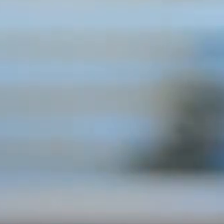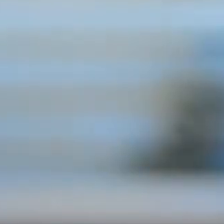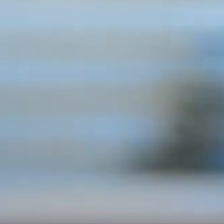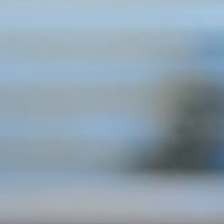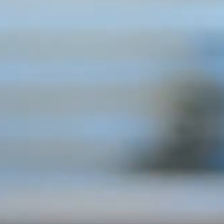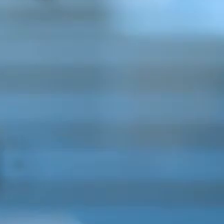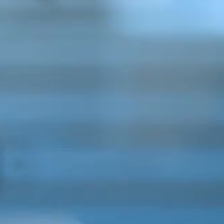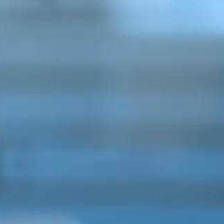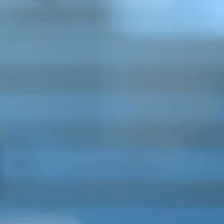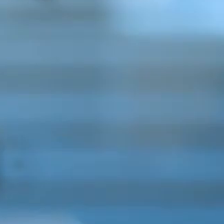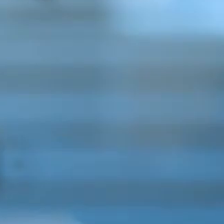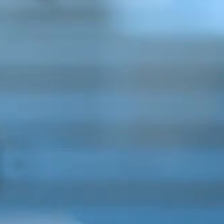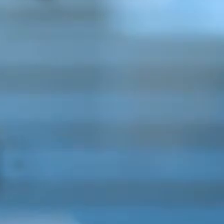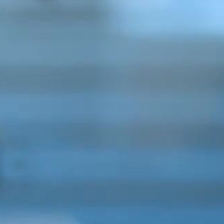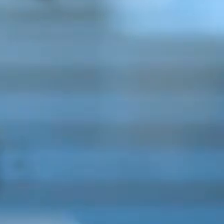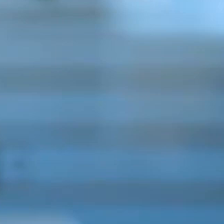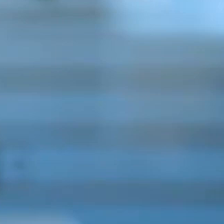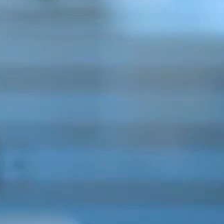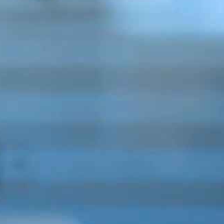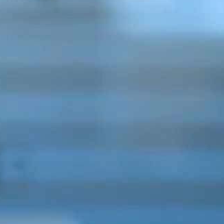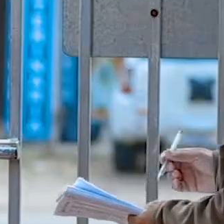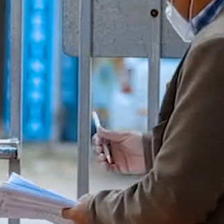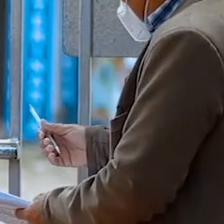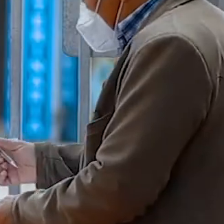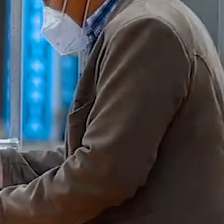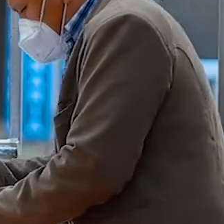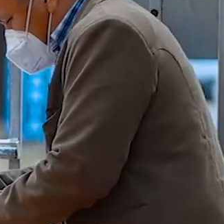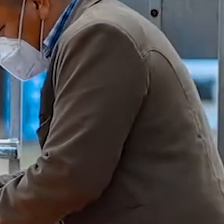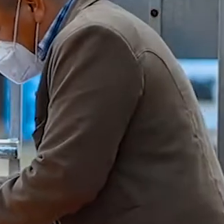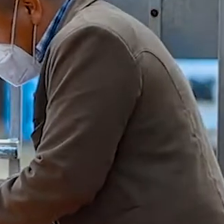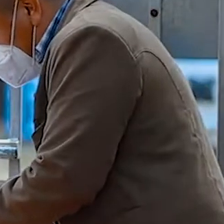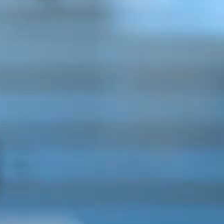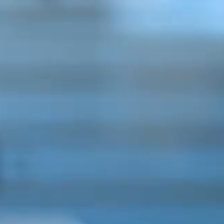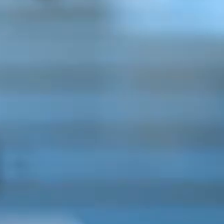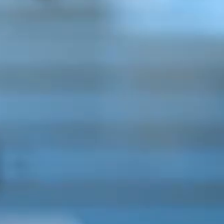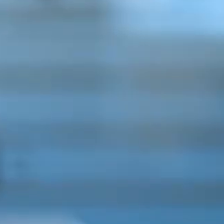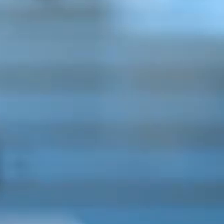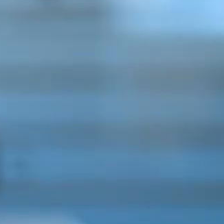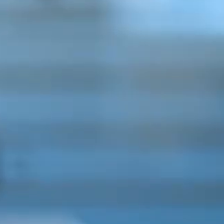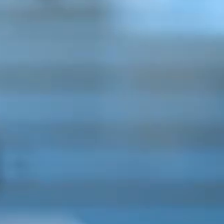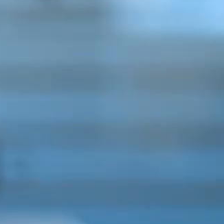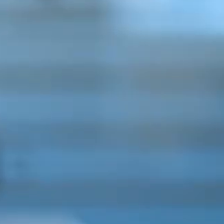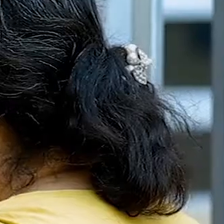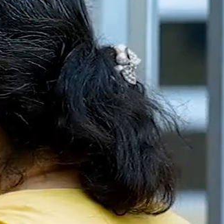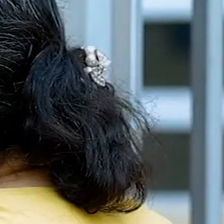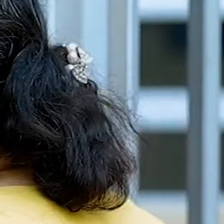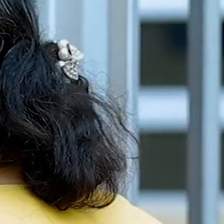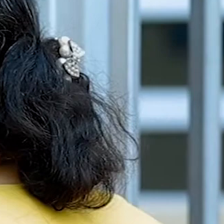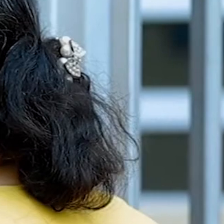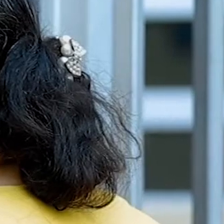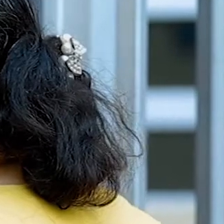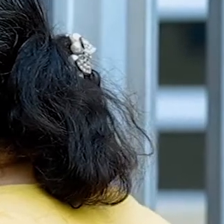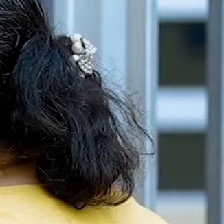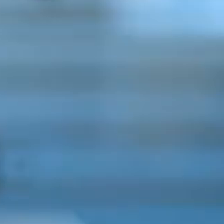lunes a viernes. Hay una lista en portería donde está su nombre. Si usted no está registrado, no va a